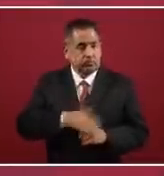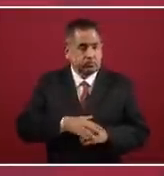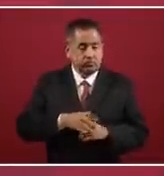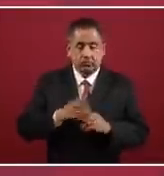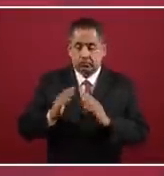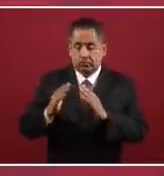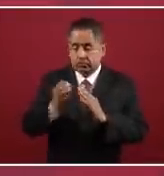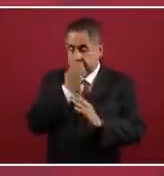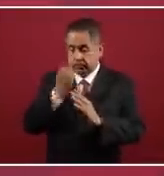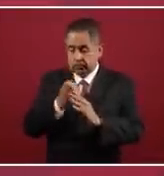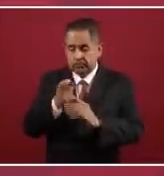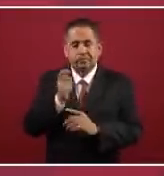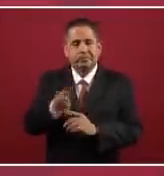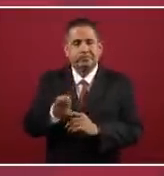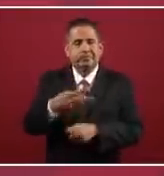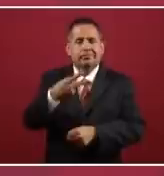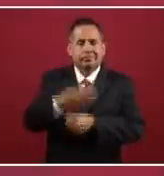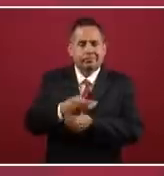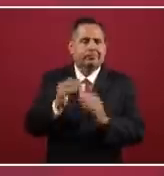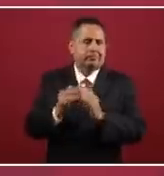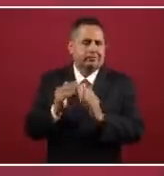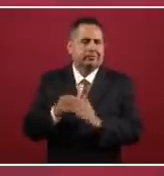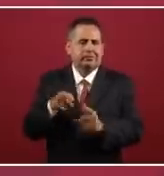hogar, la escuela.